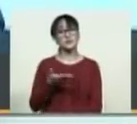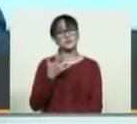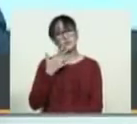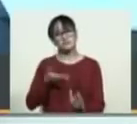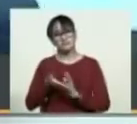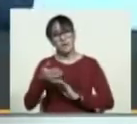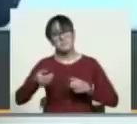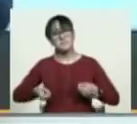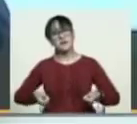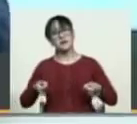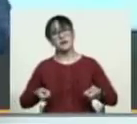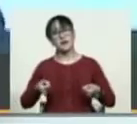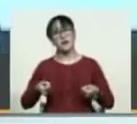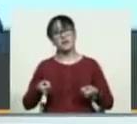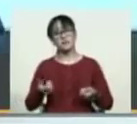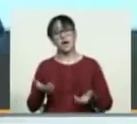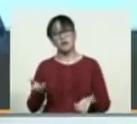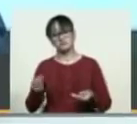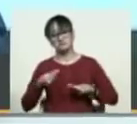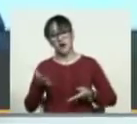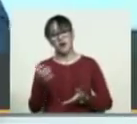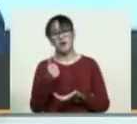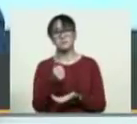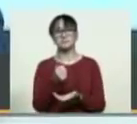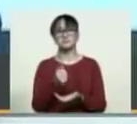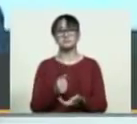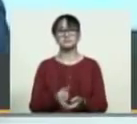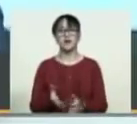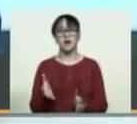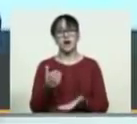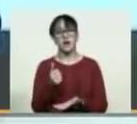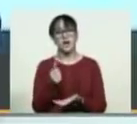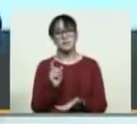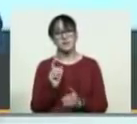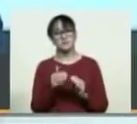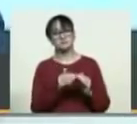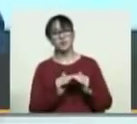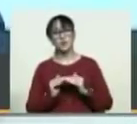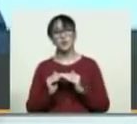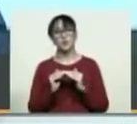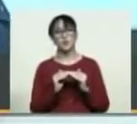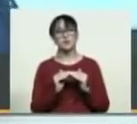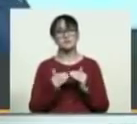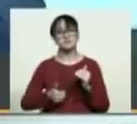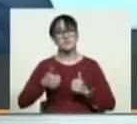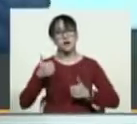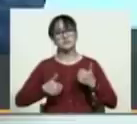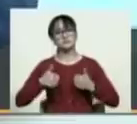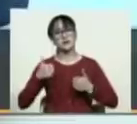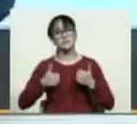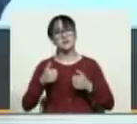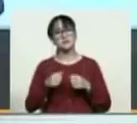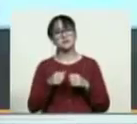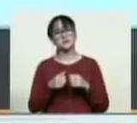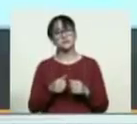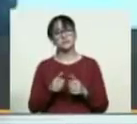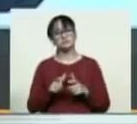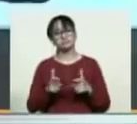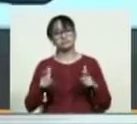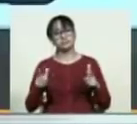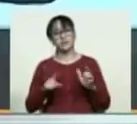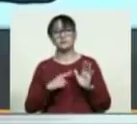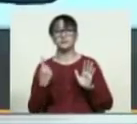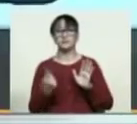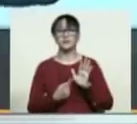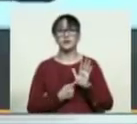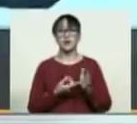hacer tu mercadito, te llega el CLAP, y el CLAP hay que estabilizarlo cada vez más, e ir al CLAP ampliado integral.